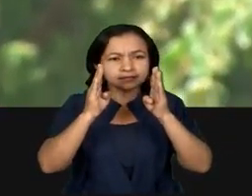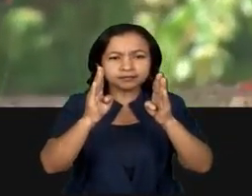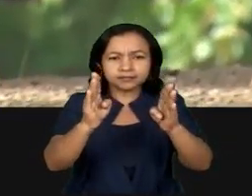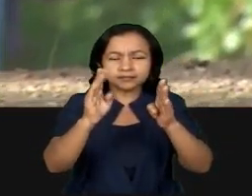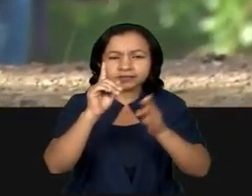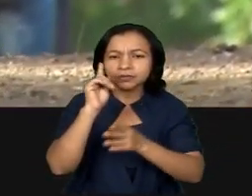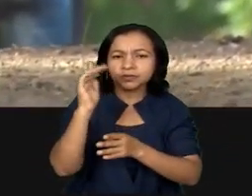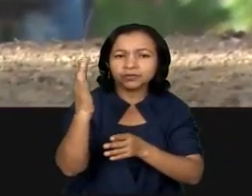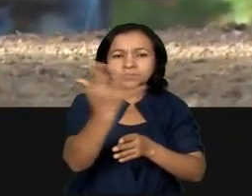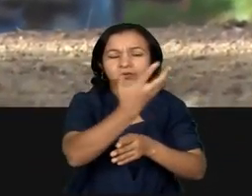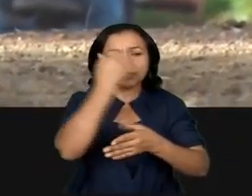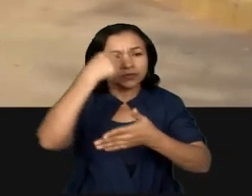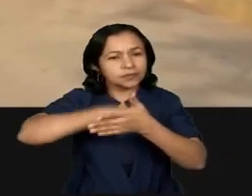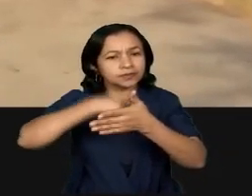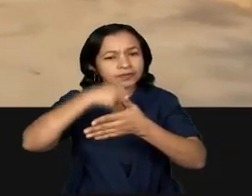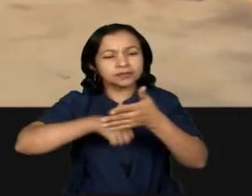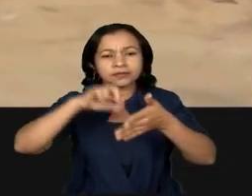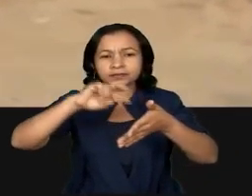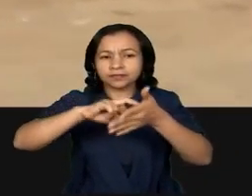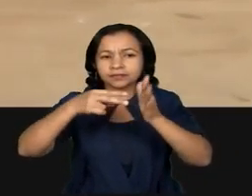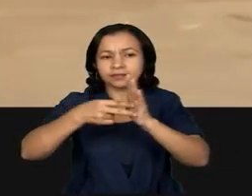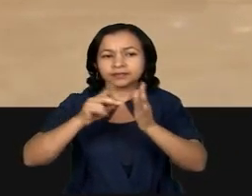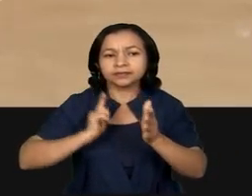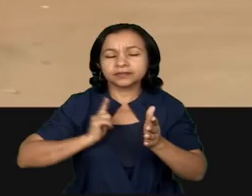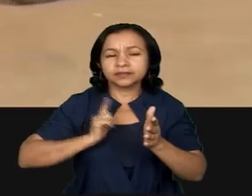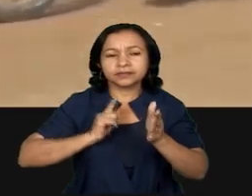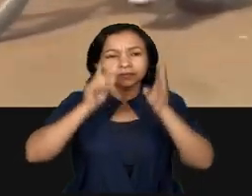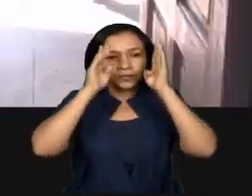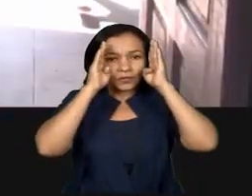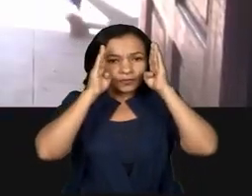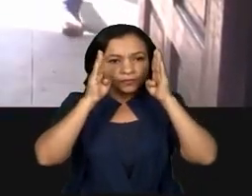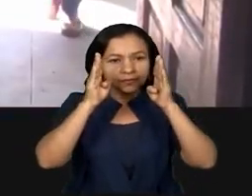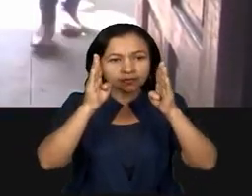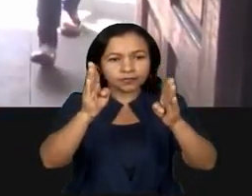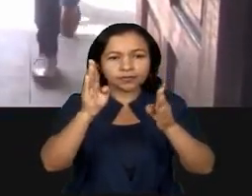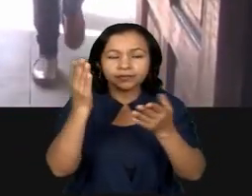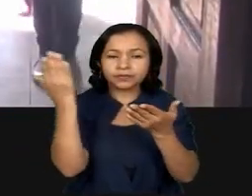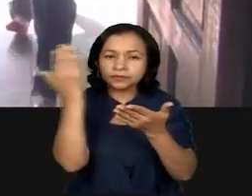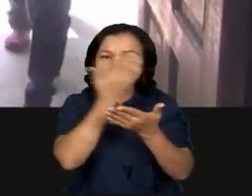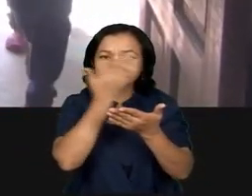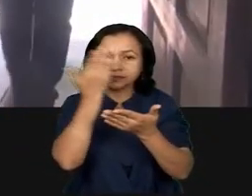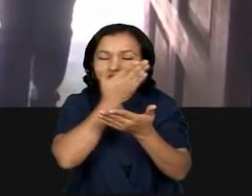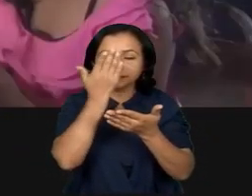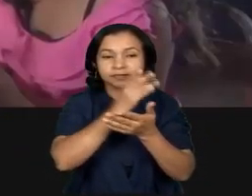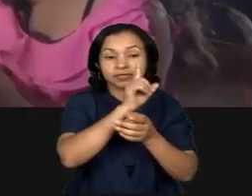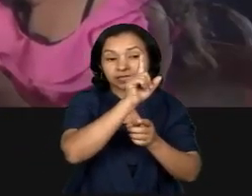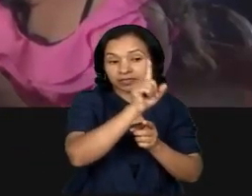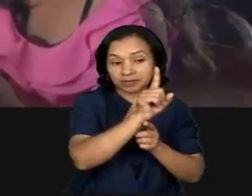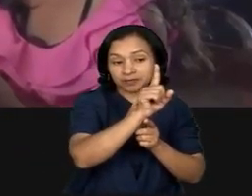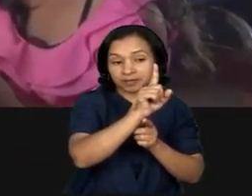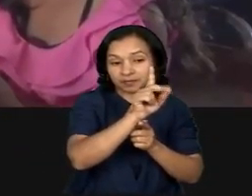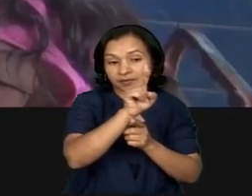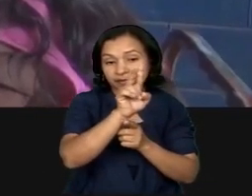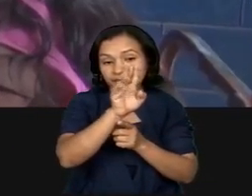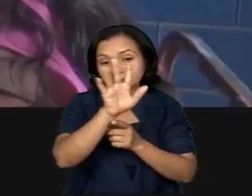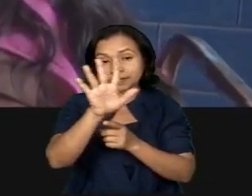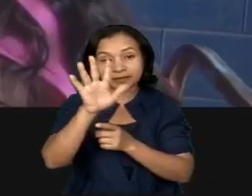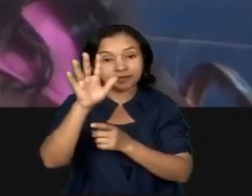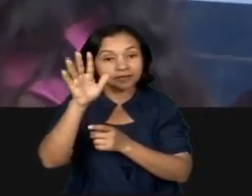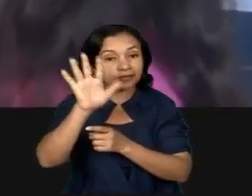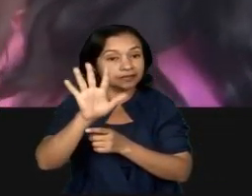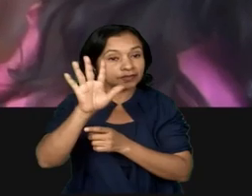todo el esfuerzo que significa mantener una modalidad de formación en la secundaria a distancia por encuentro